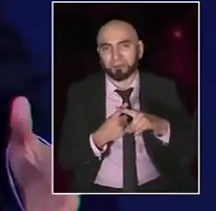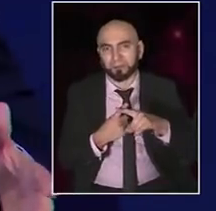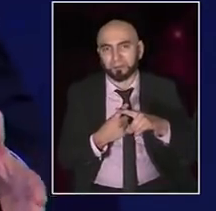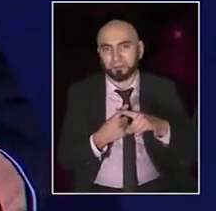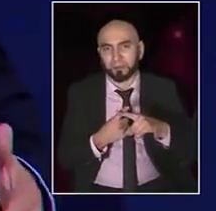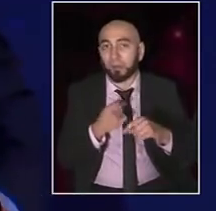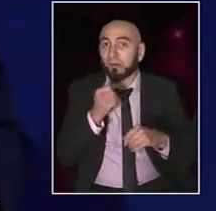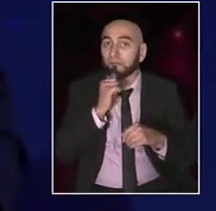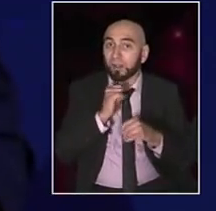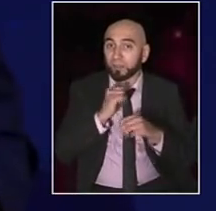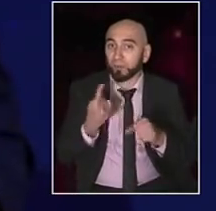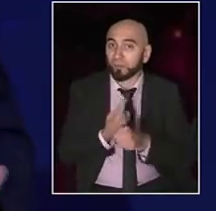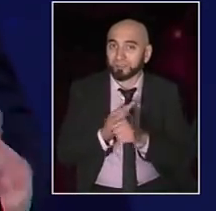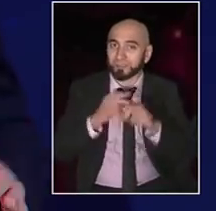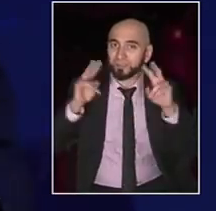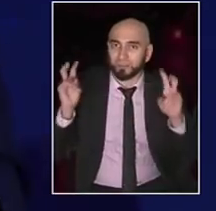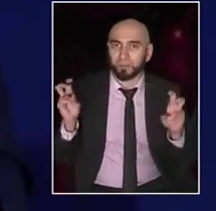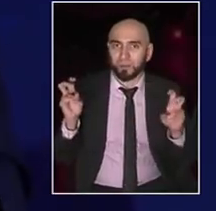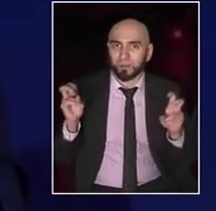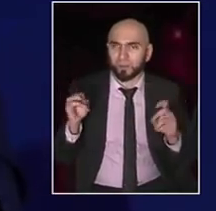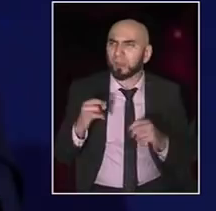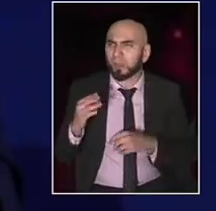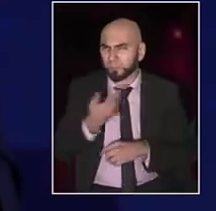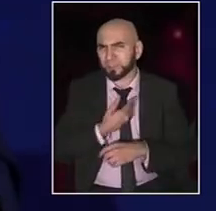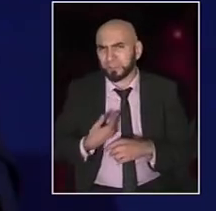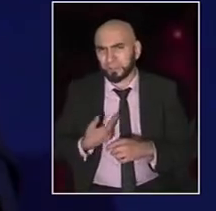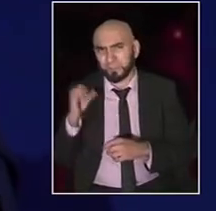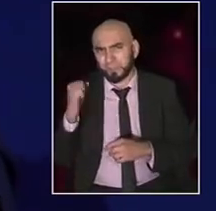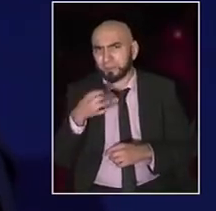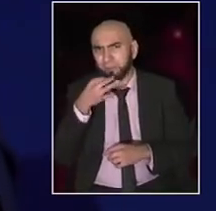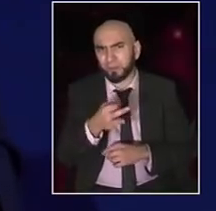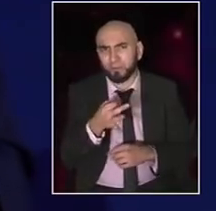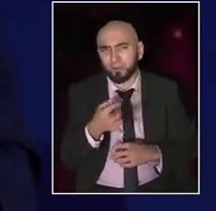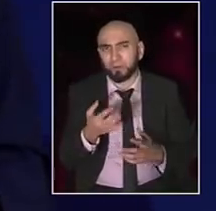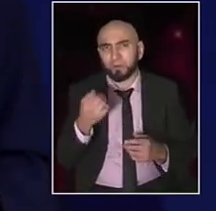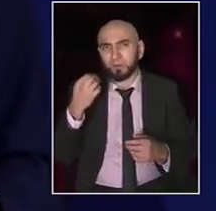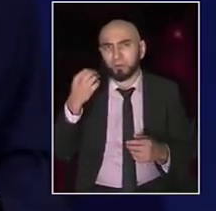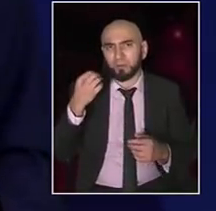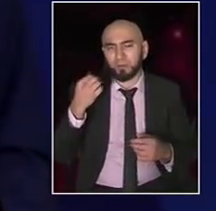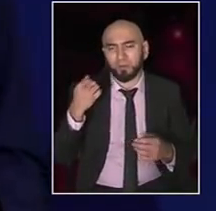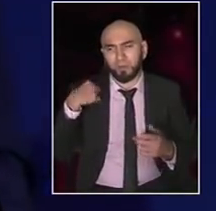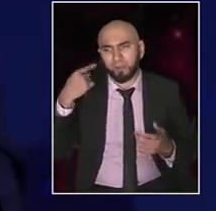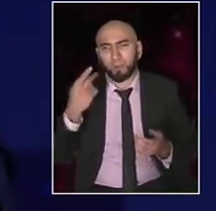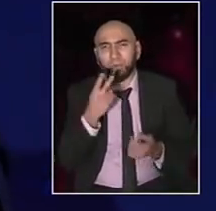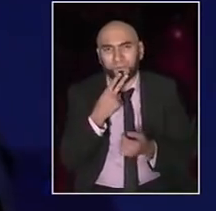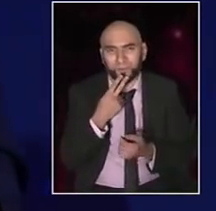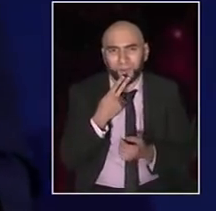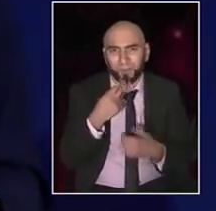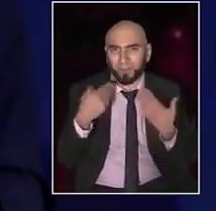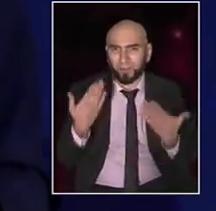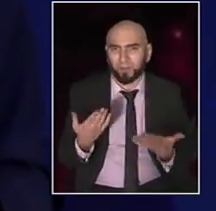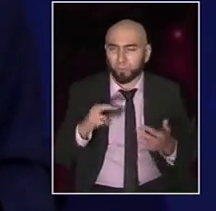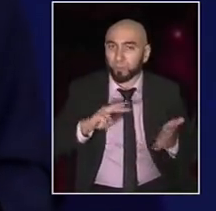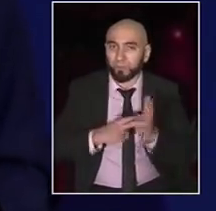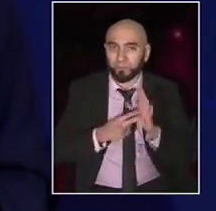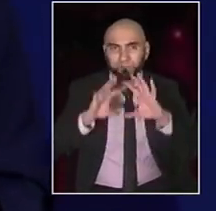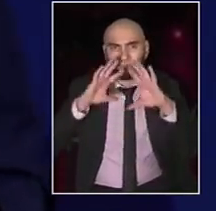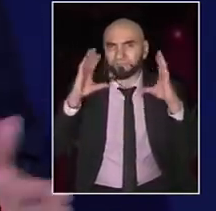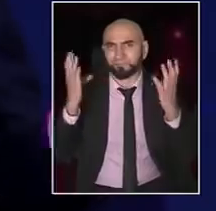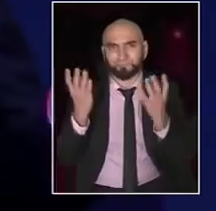lo hemos tocado acá, lo tocó un poco el presidente, estamos viviendo tal vez una de las mayores amenazas, una catástrofe ecológica sin